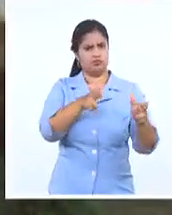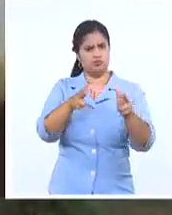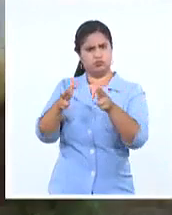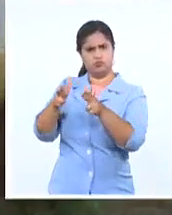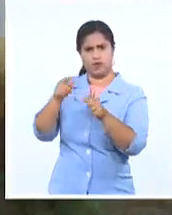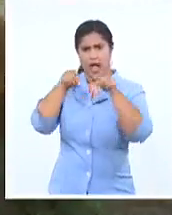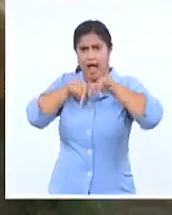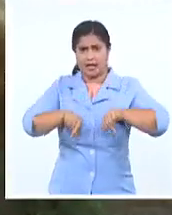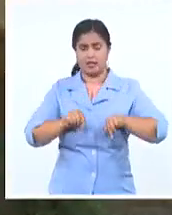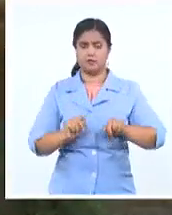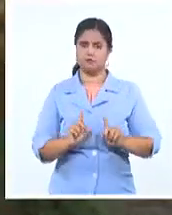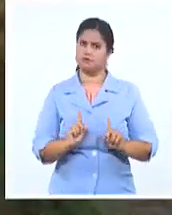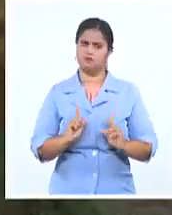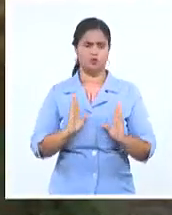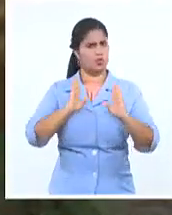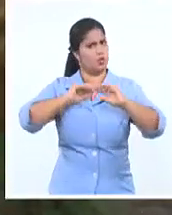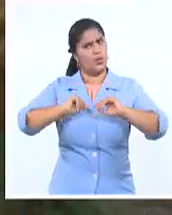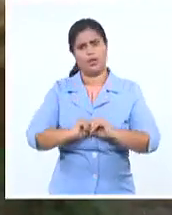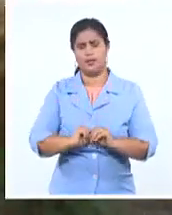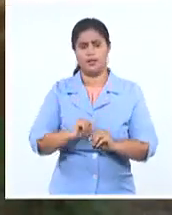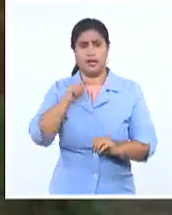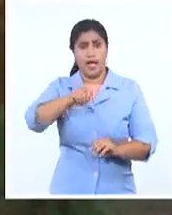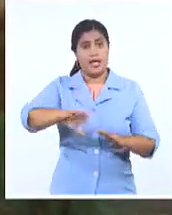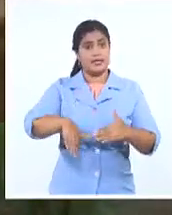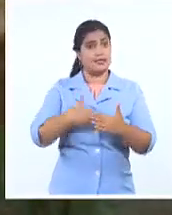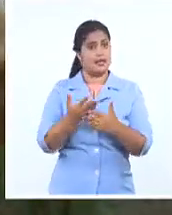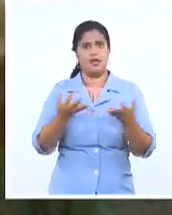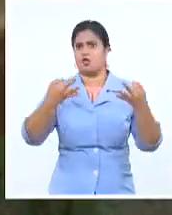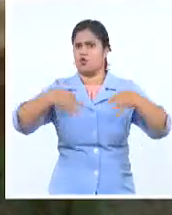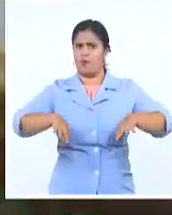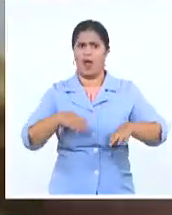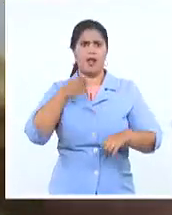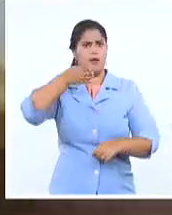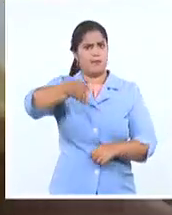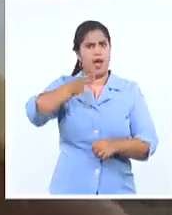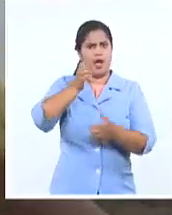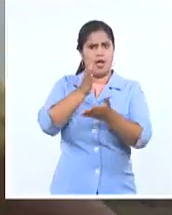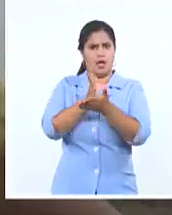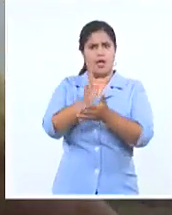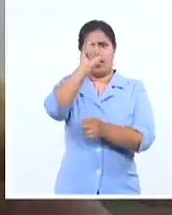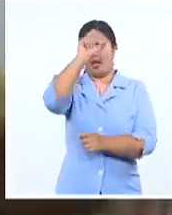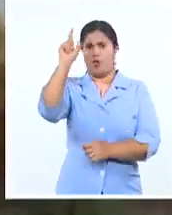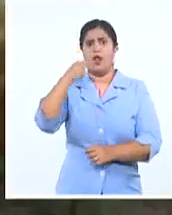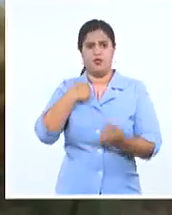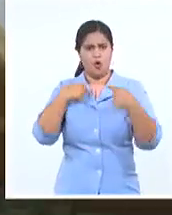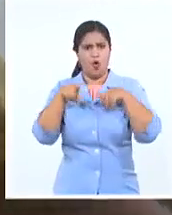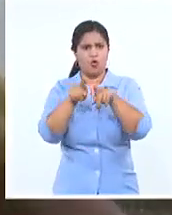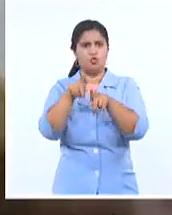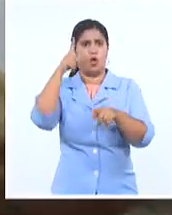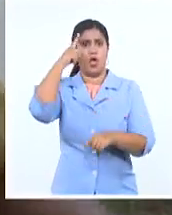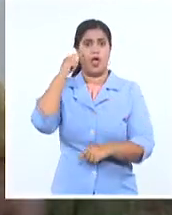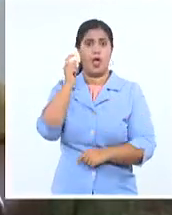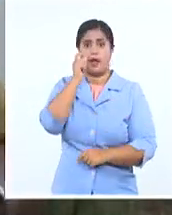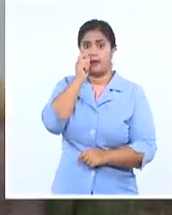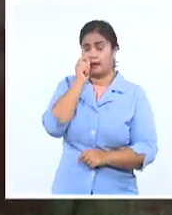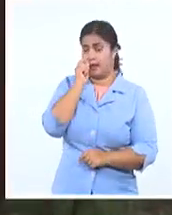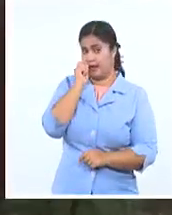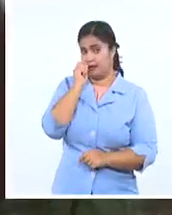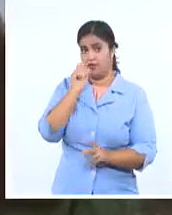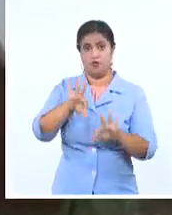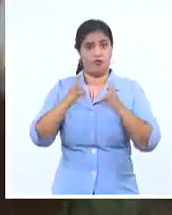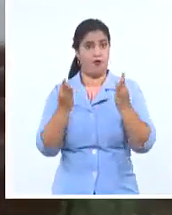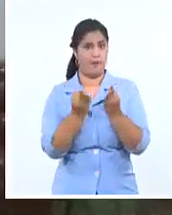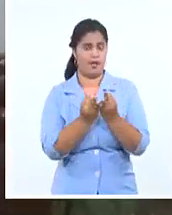tener. Claro, ese día vamos todos para las escuelas, las abuelas, yo la primera con mi nieto también, y con mi nieta y con mis